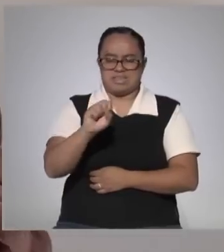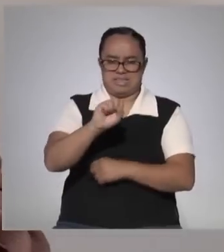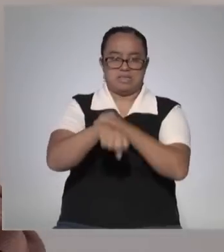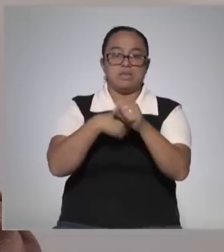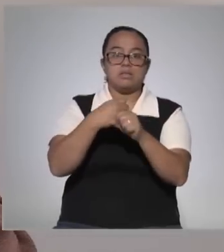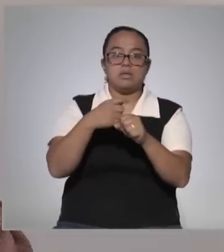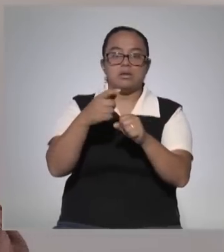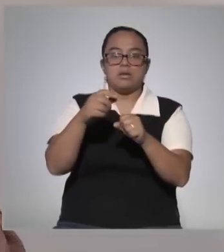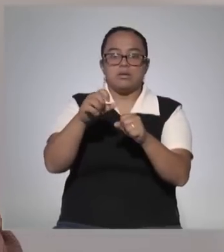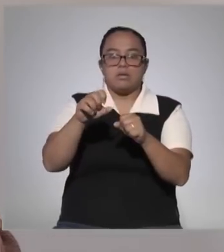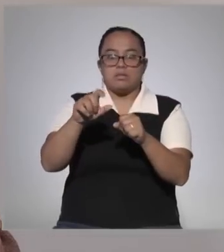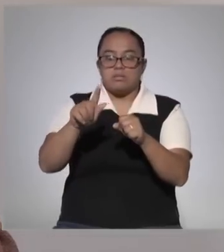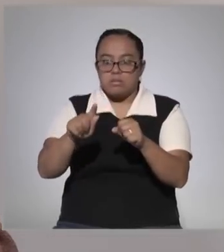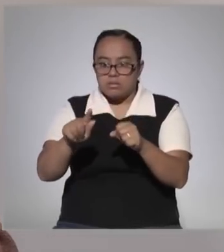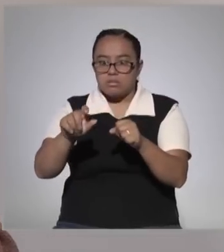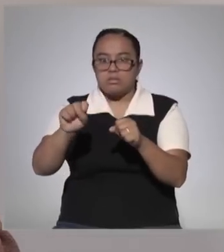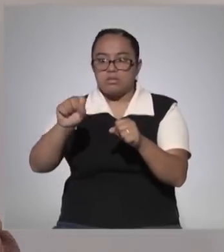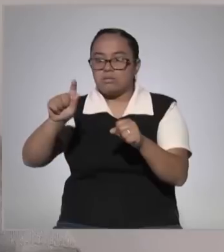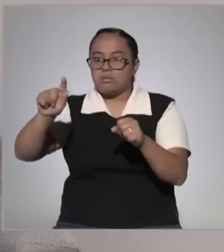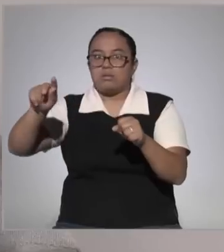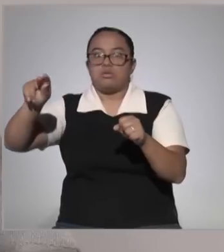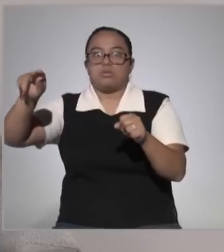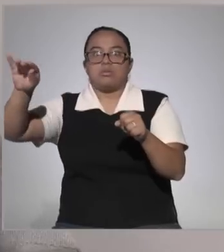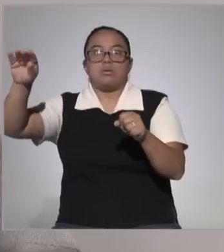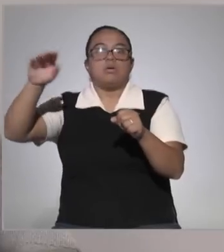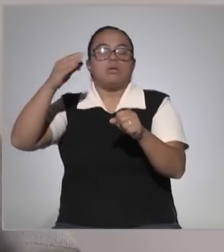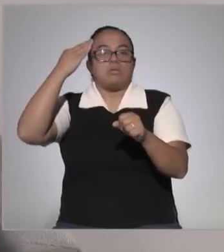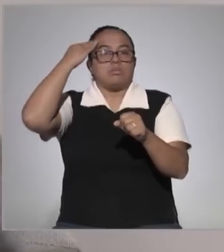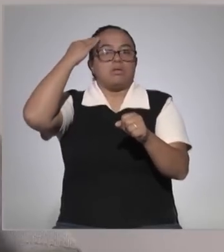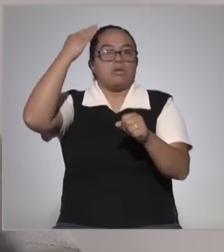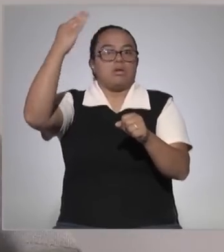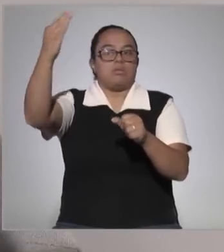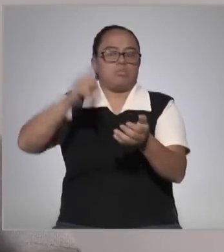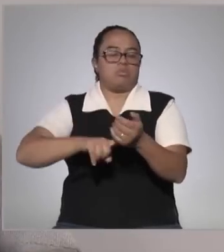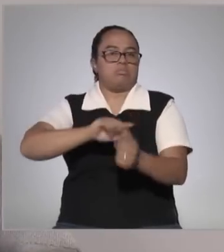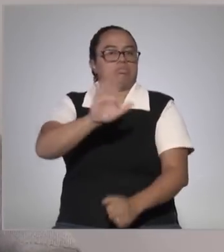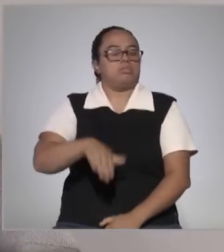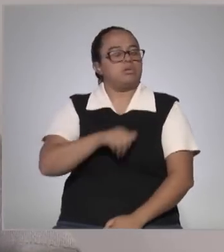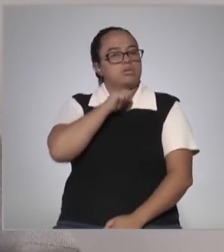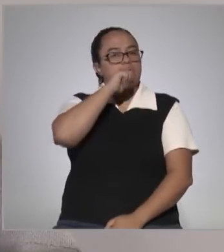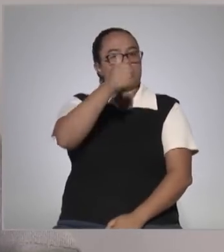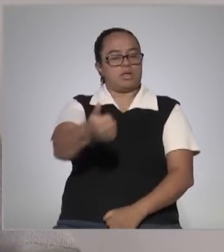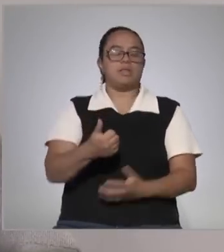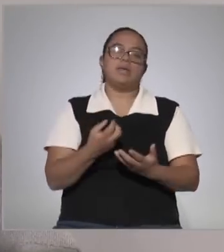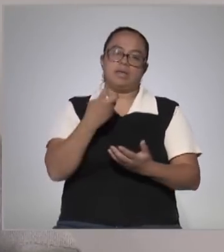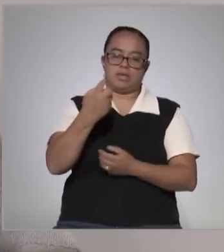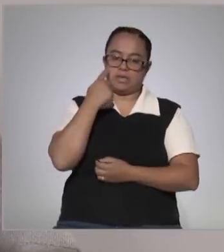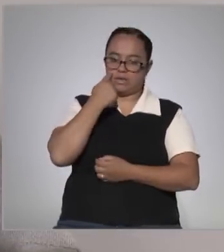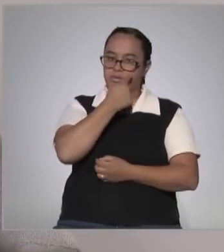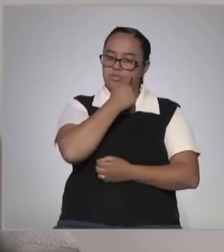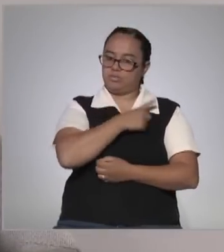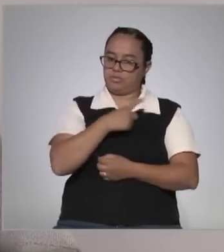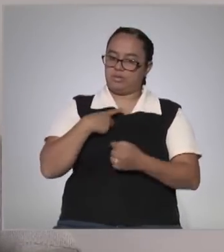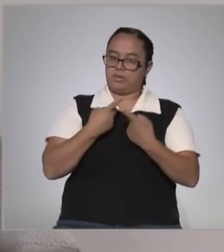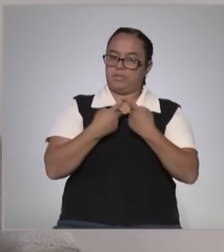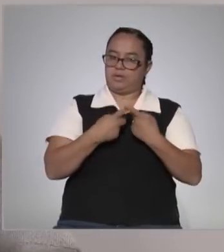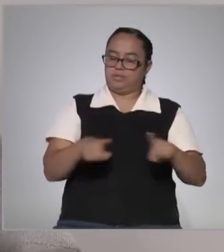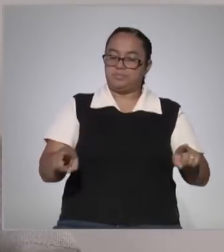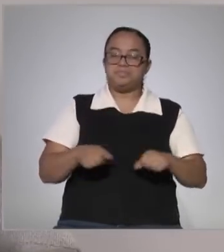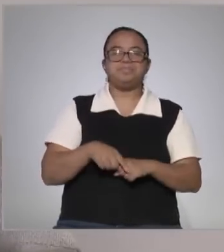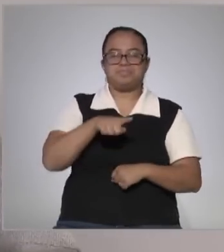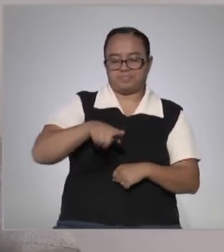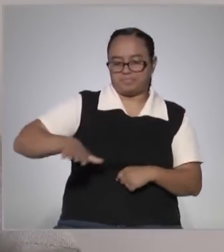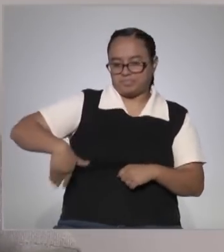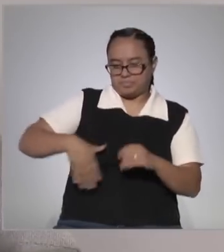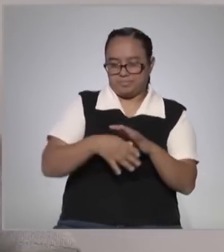Sí, o sea, la esperanza de vida cada vez está creciendo más y más, ¿no? Y eso requiere una mirada distinta y un acercamiento distinto. Lo mencionabas tú y también